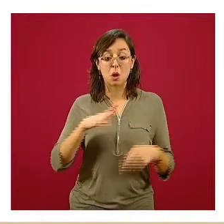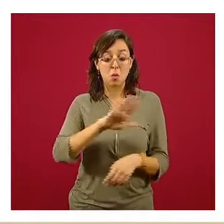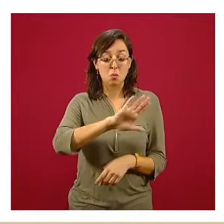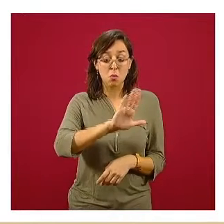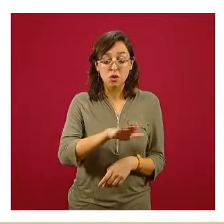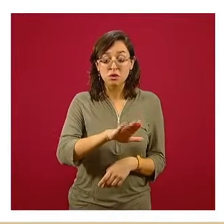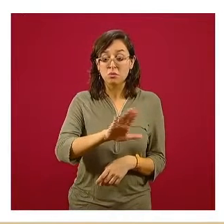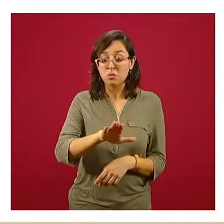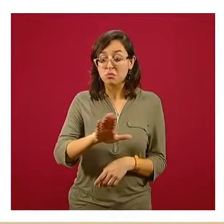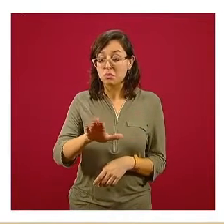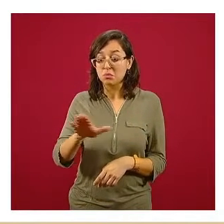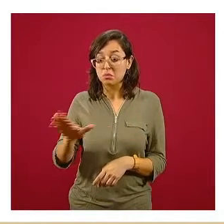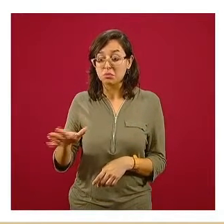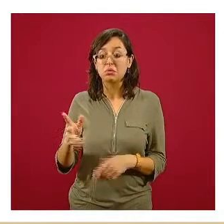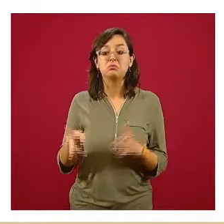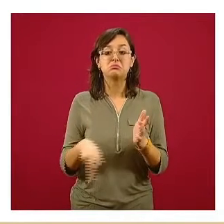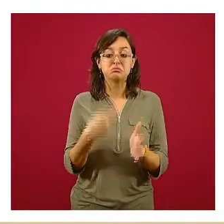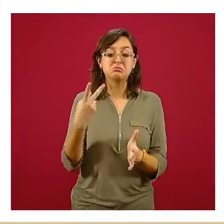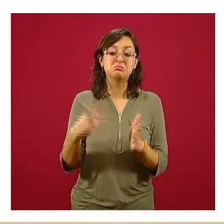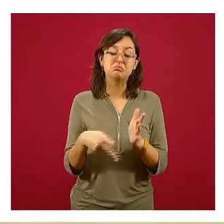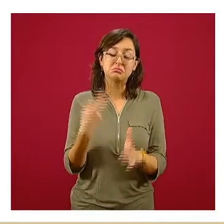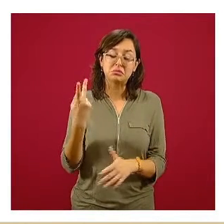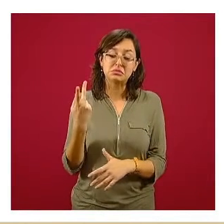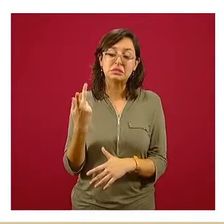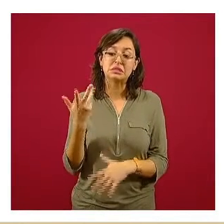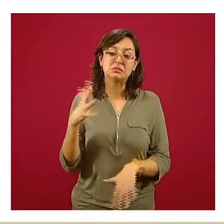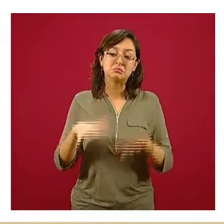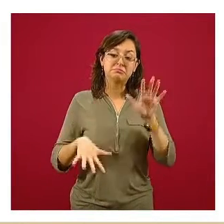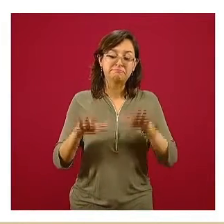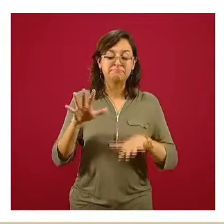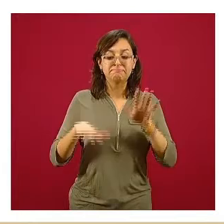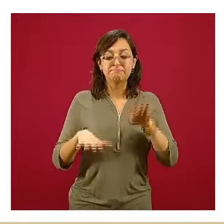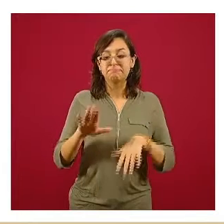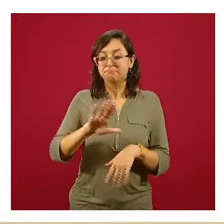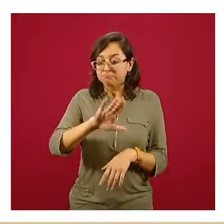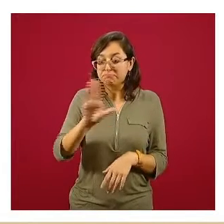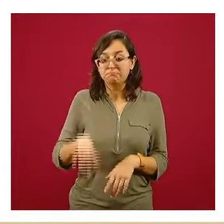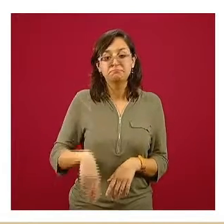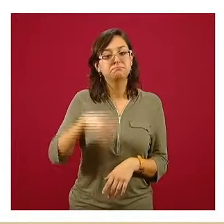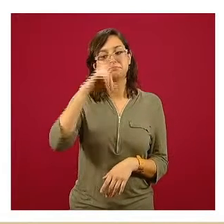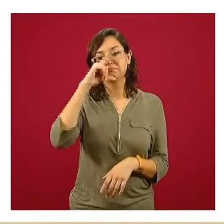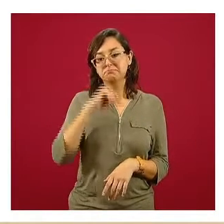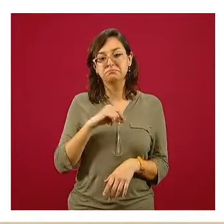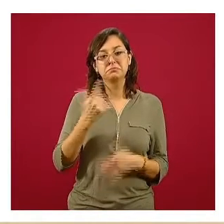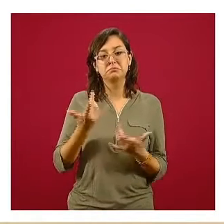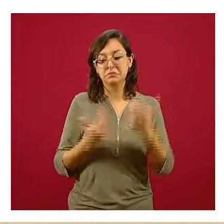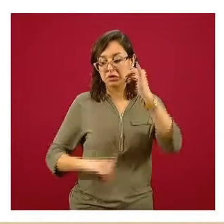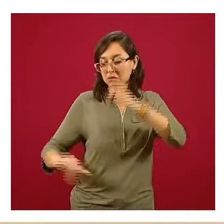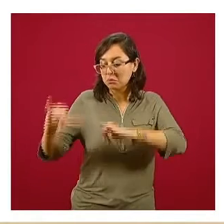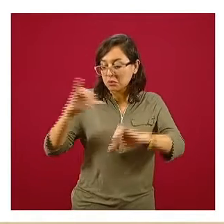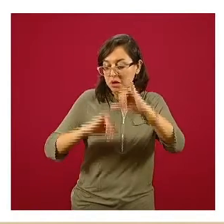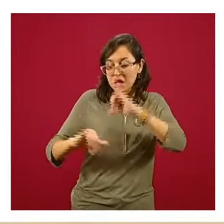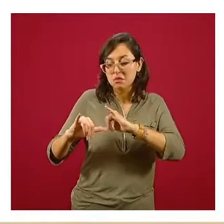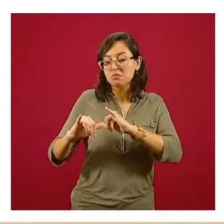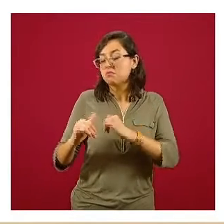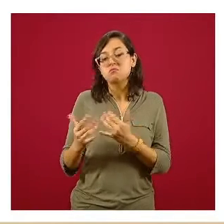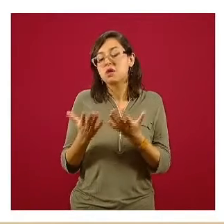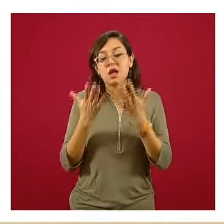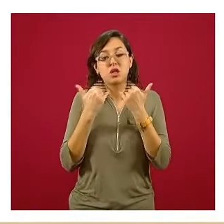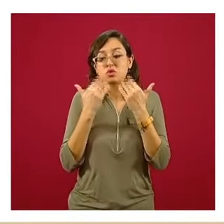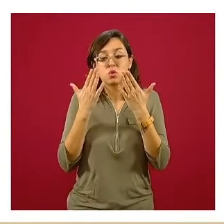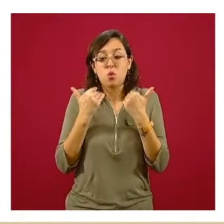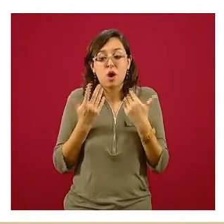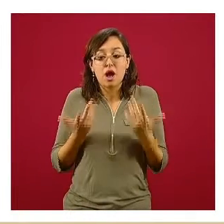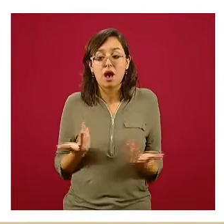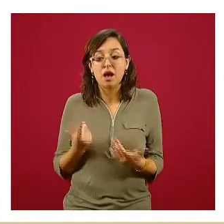también existen casos que desafortunadamente pierden la vida y no se les puede tomar o por alguna razón no se les toma un